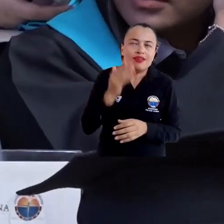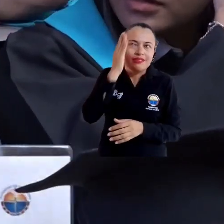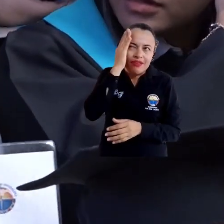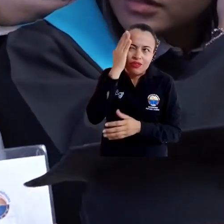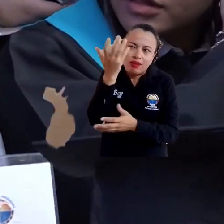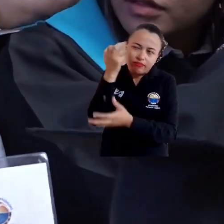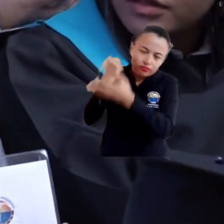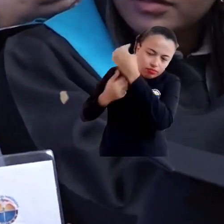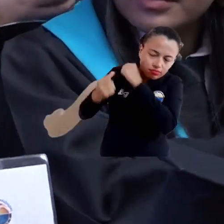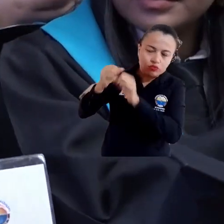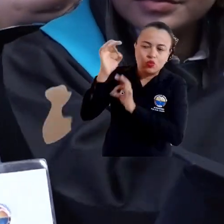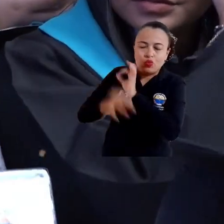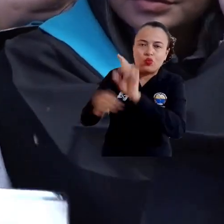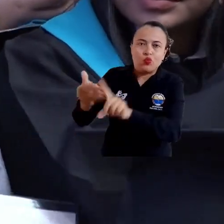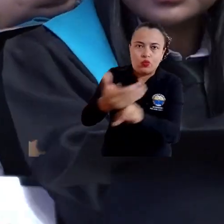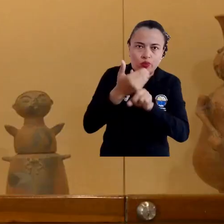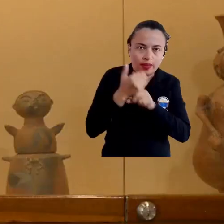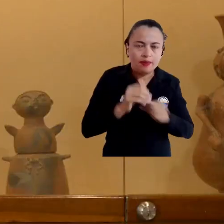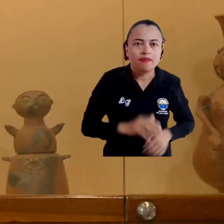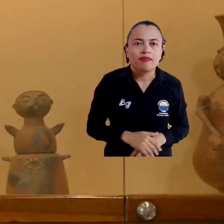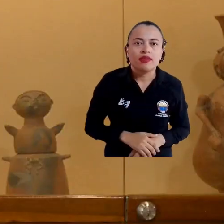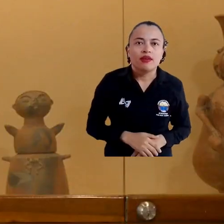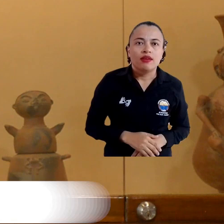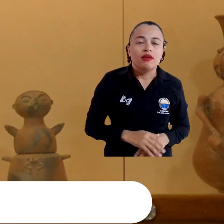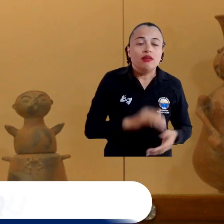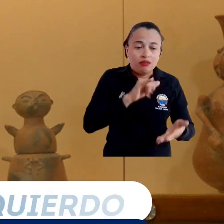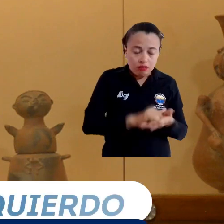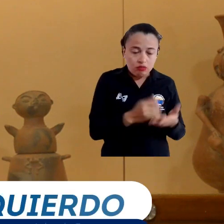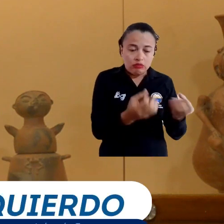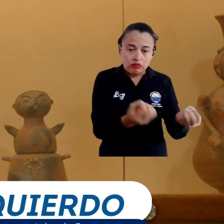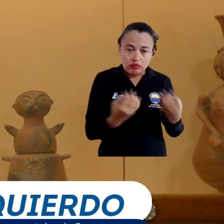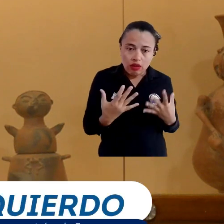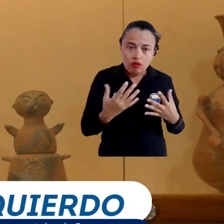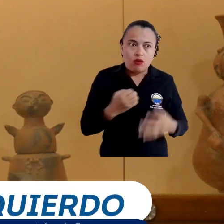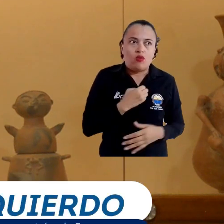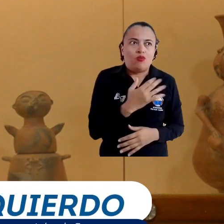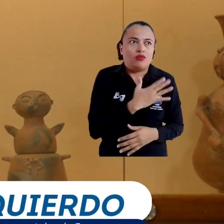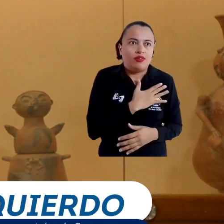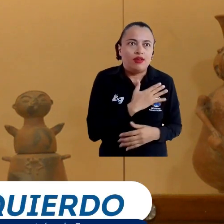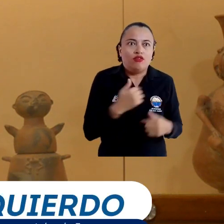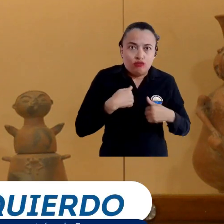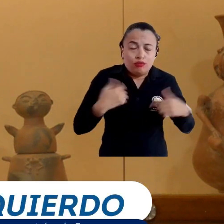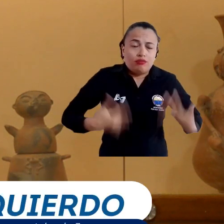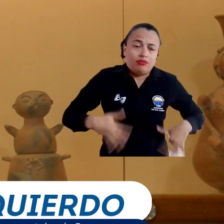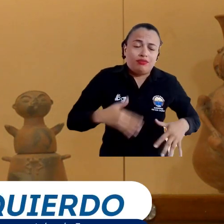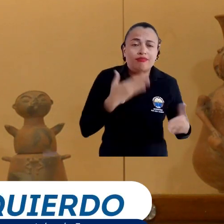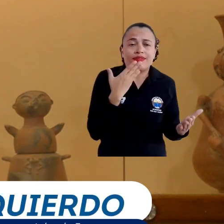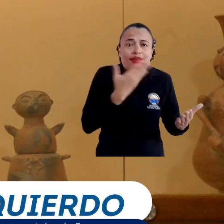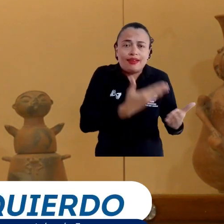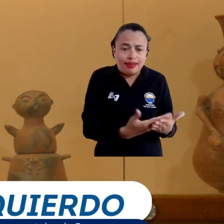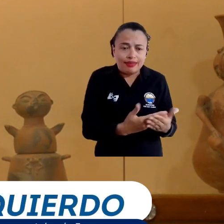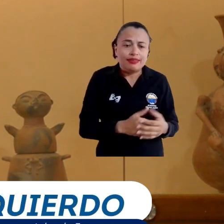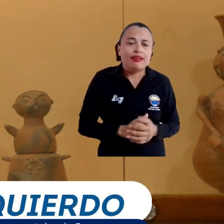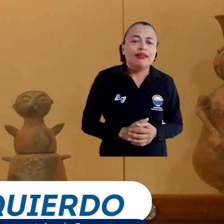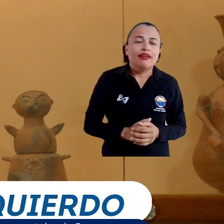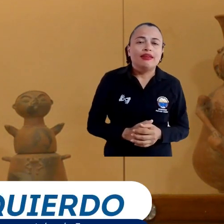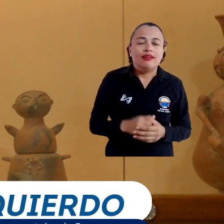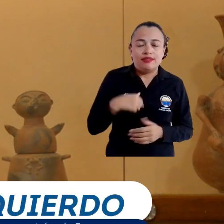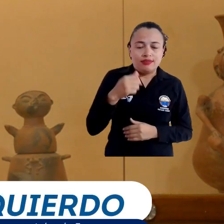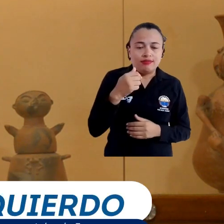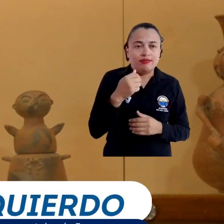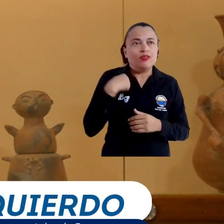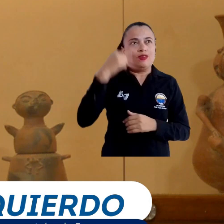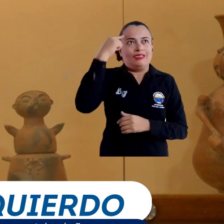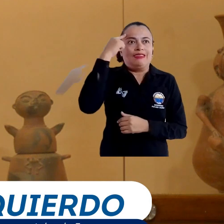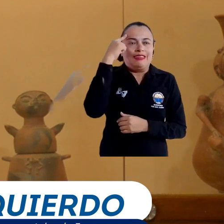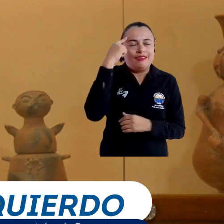el legado y la sabiduría ancestral. Es una universidad que me ha brindado muchas oportunidades, es algo que agradezco mucho